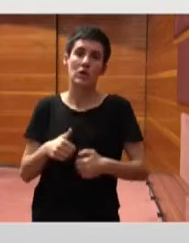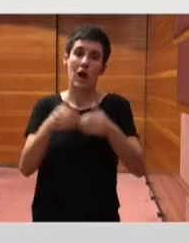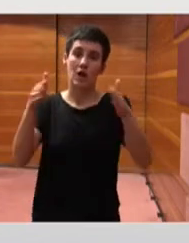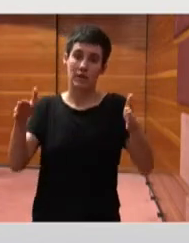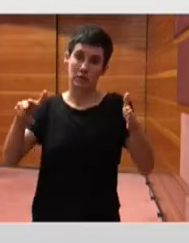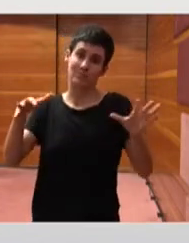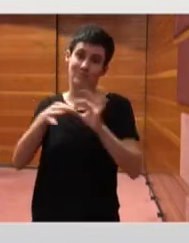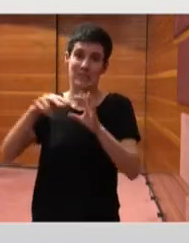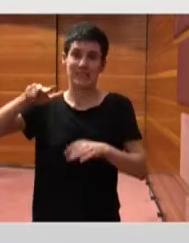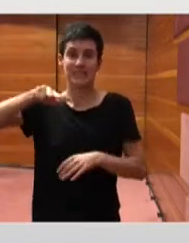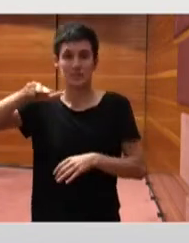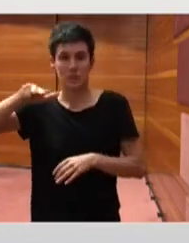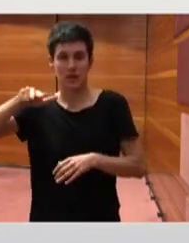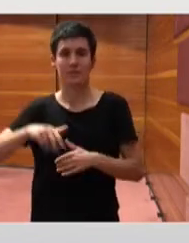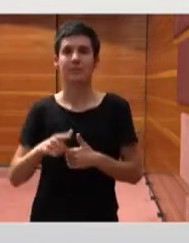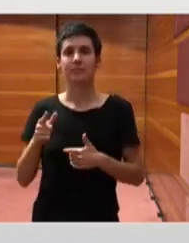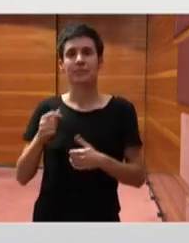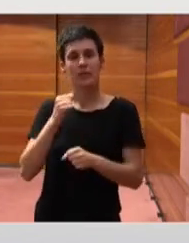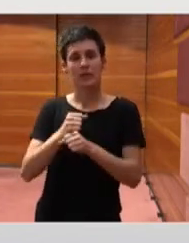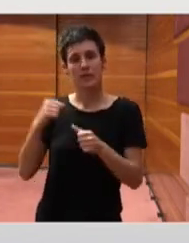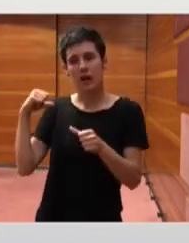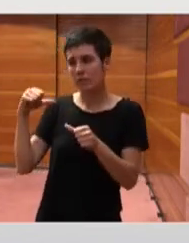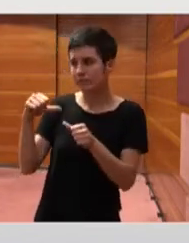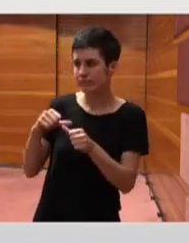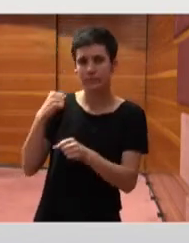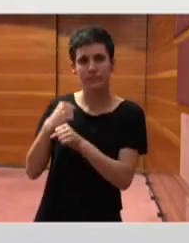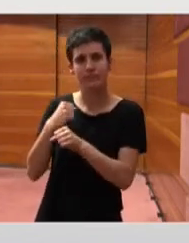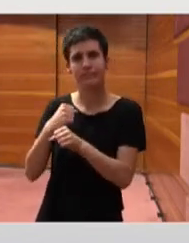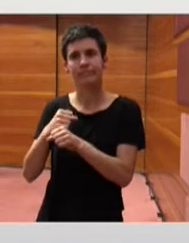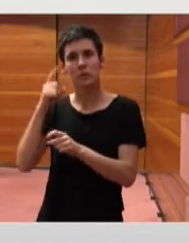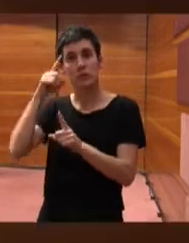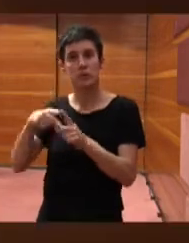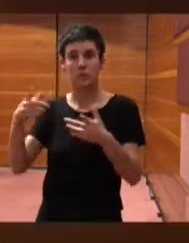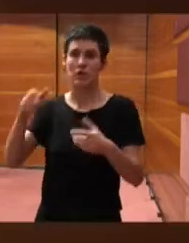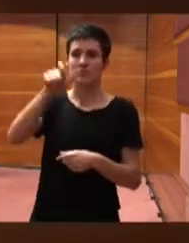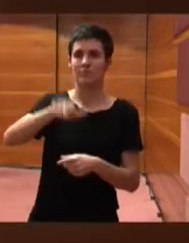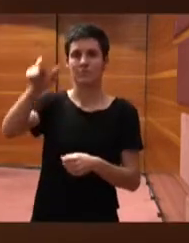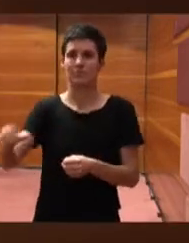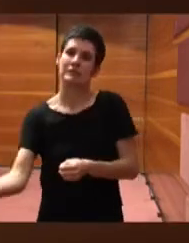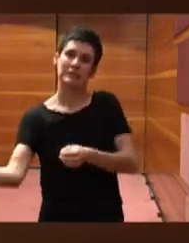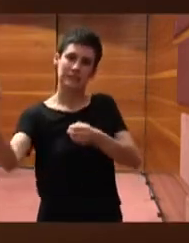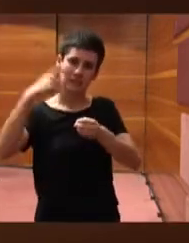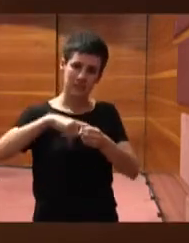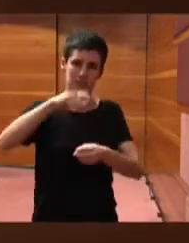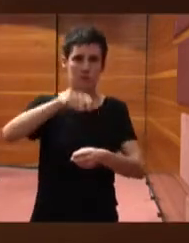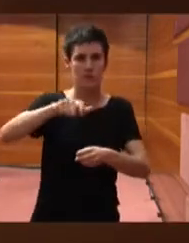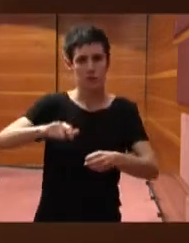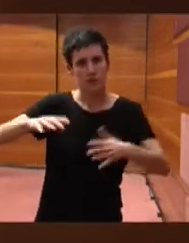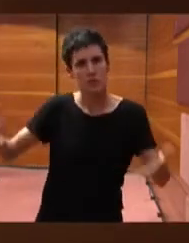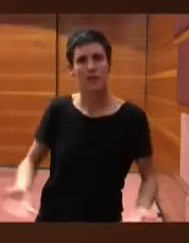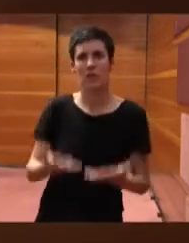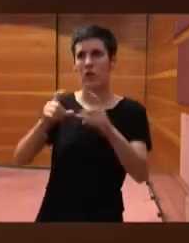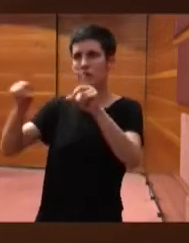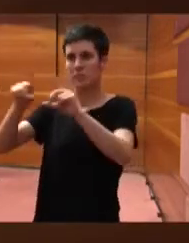hispana, Irekia. Ha trabajado siempre con el objetivo de involucrar a la ciudadanía, a las personas emprendedoras, a empresas,